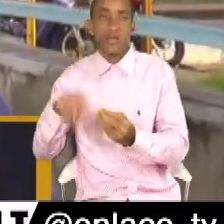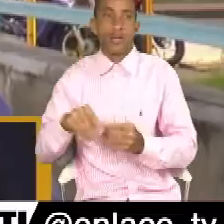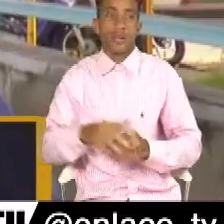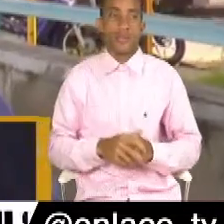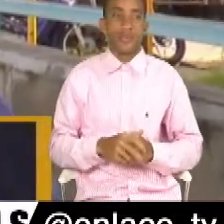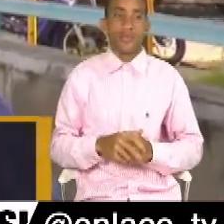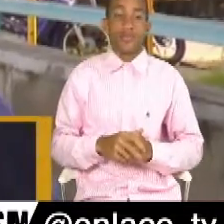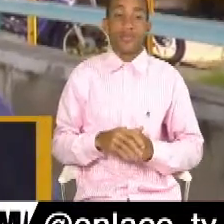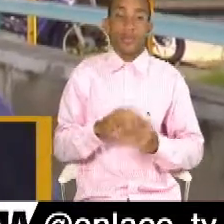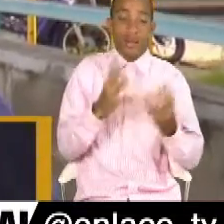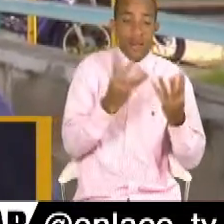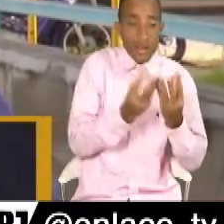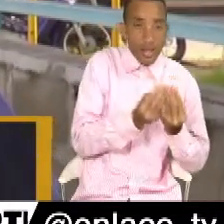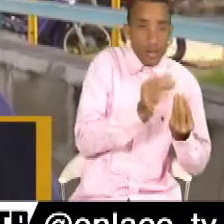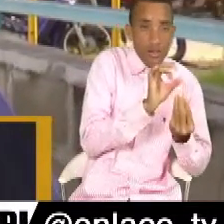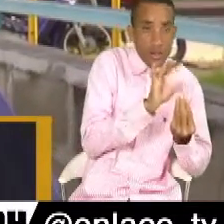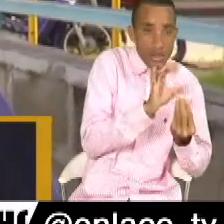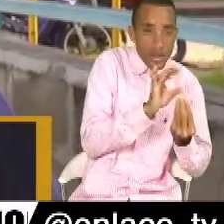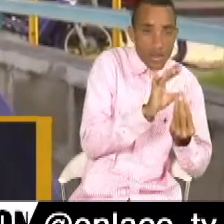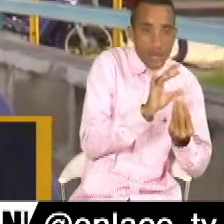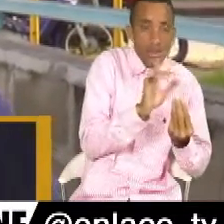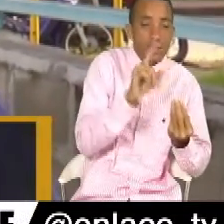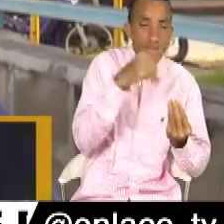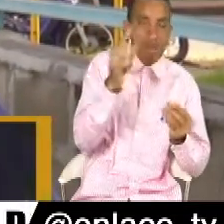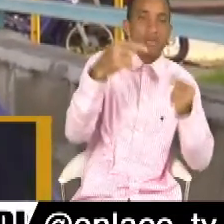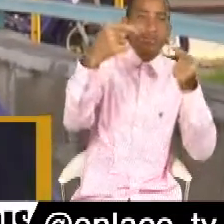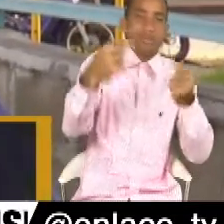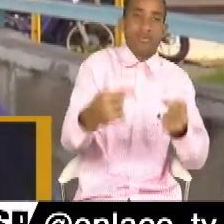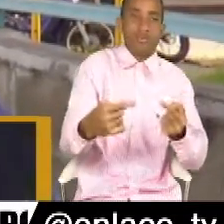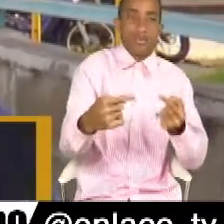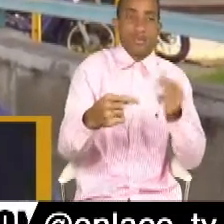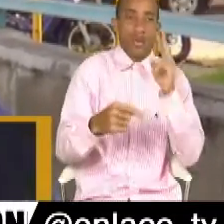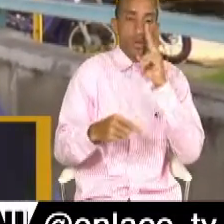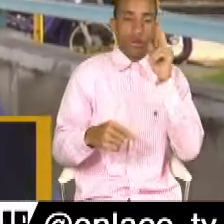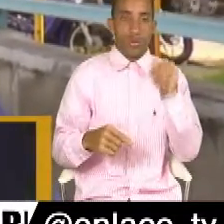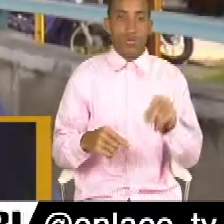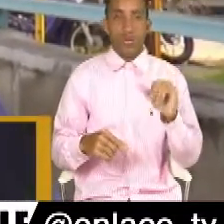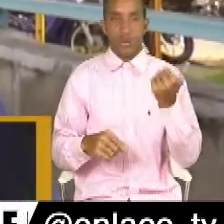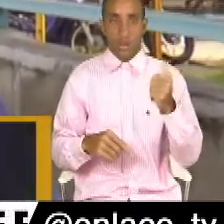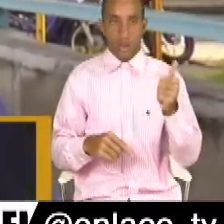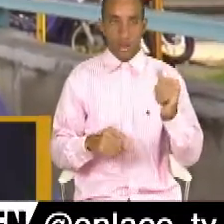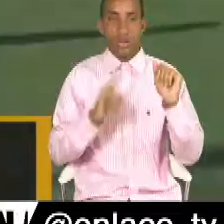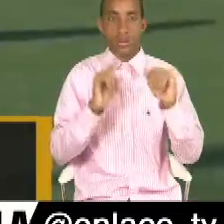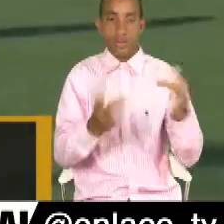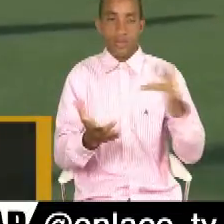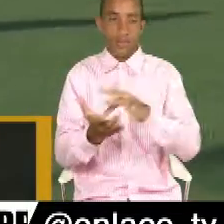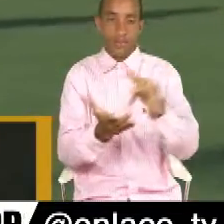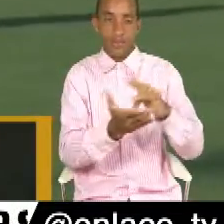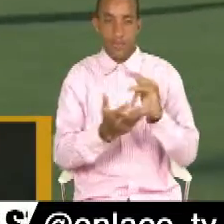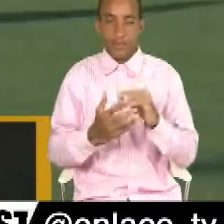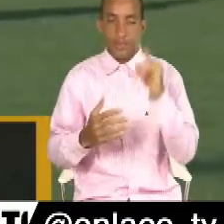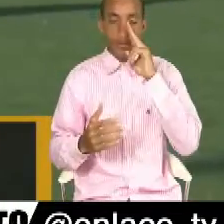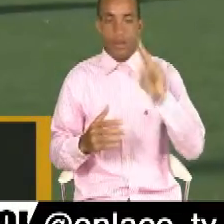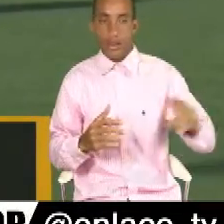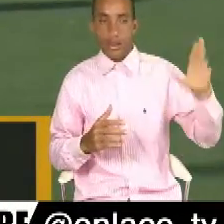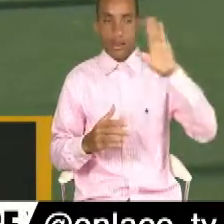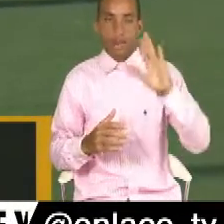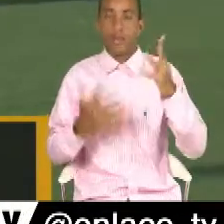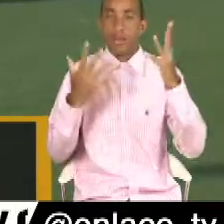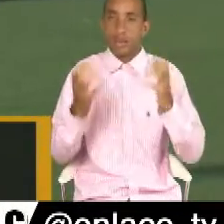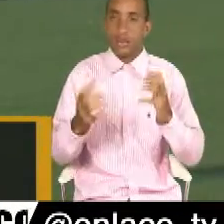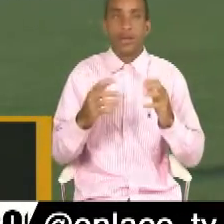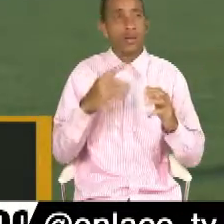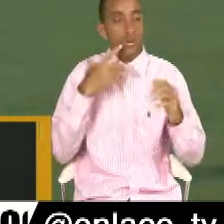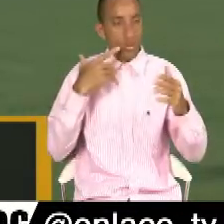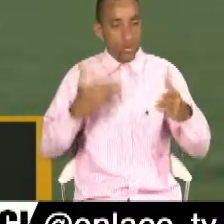la sub-15 que arranca el próximo 10 de junio, también participación torneo nacional. Buscan dejar el nombre de la ciudad en